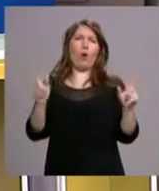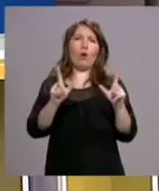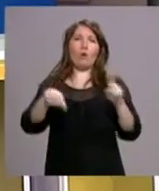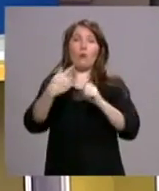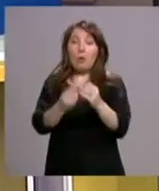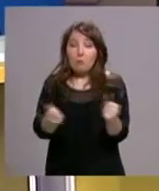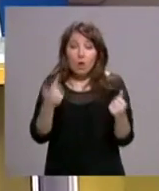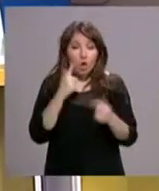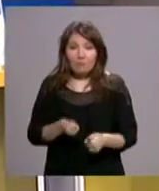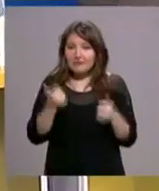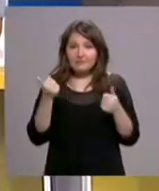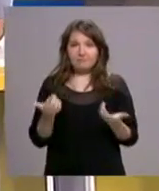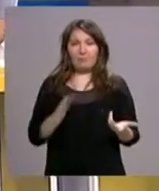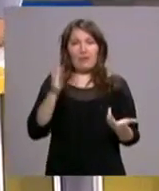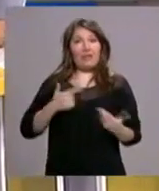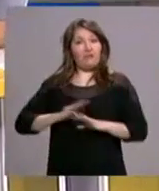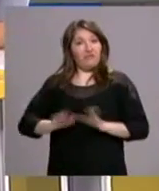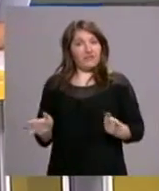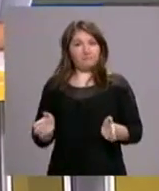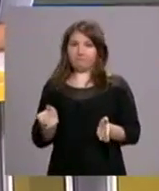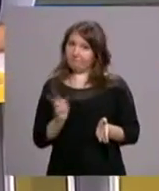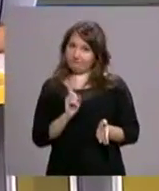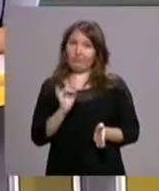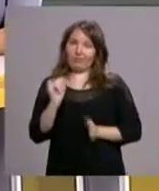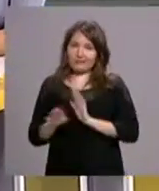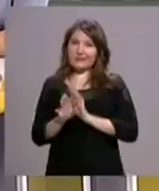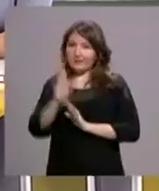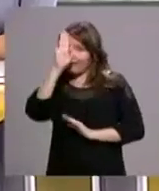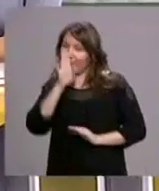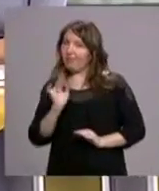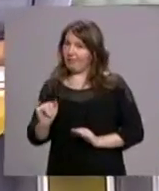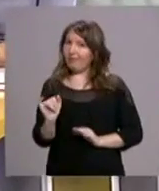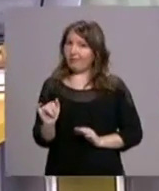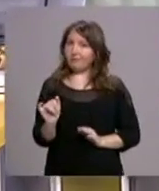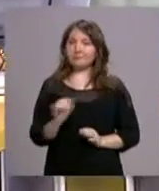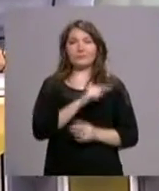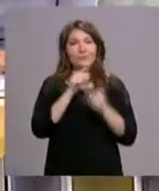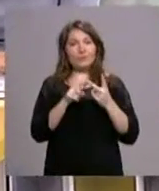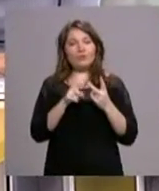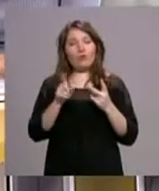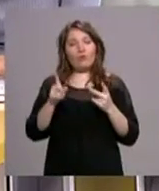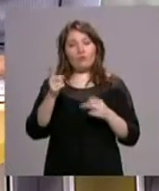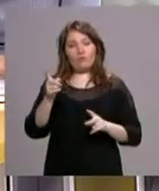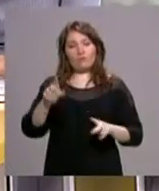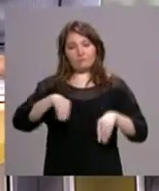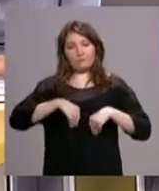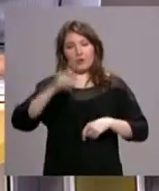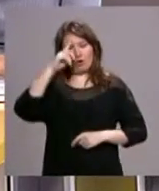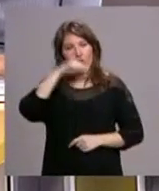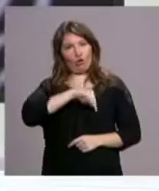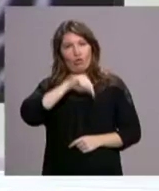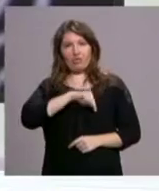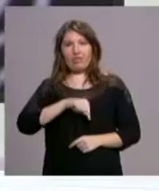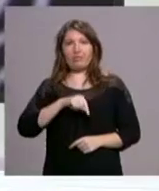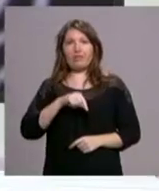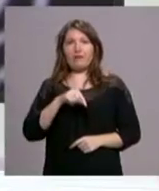existe. Por lo tanto, el segundo paso es tomar conciencia de la indignidad de